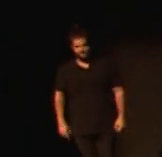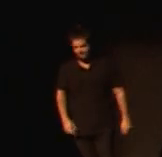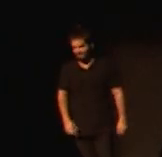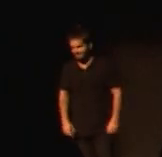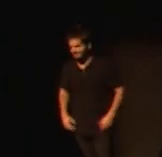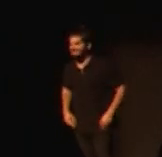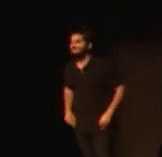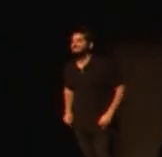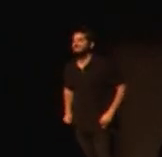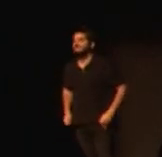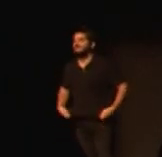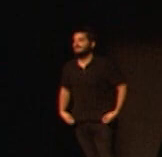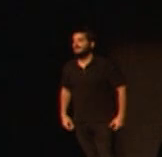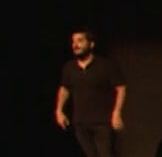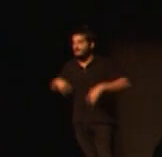Bueno,